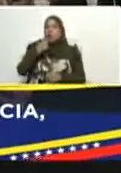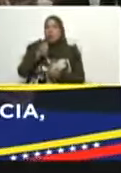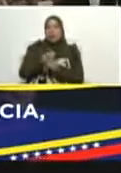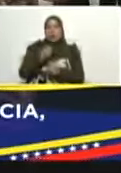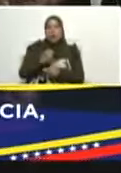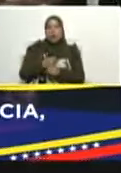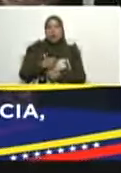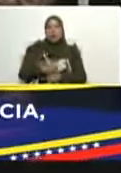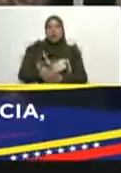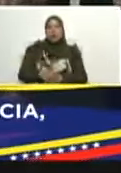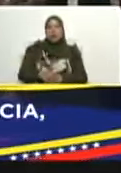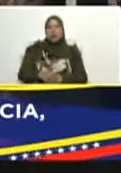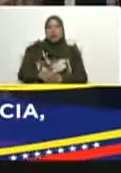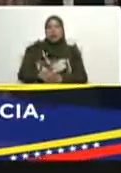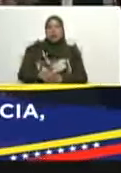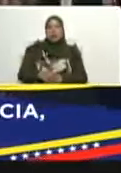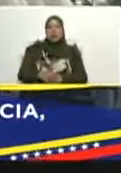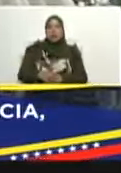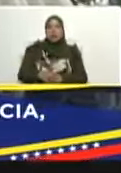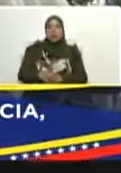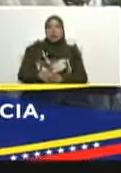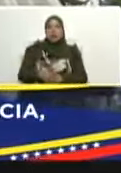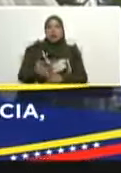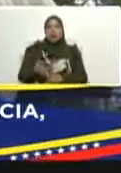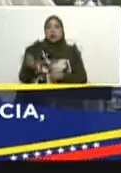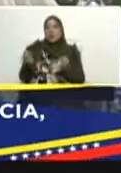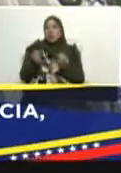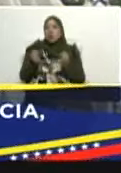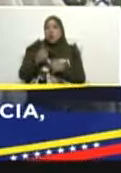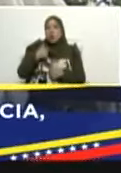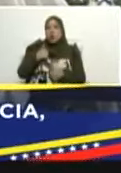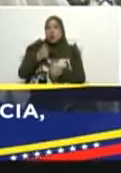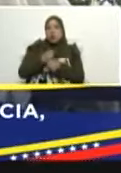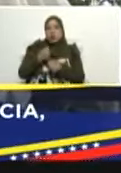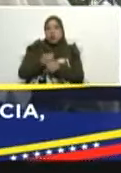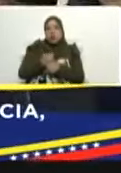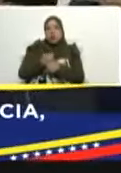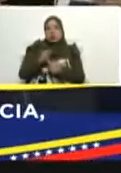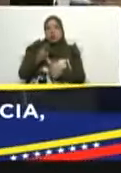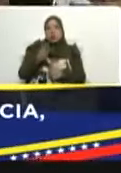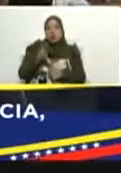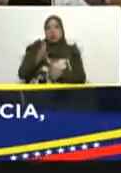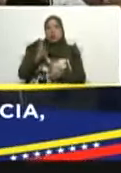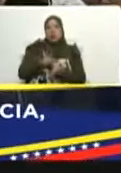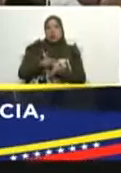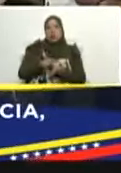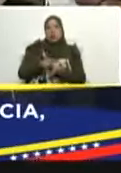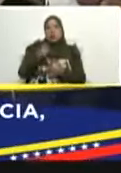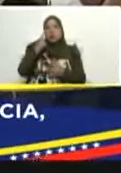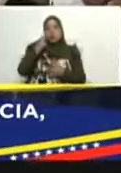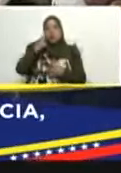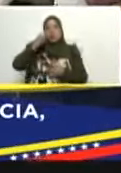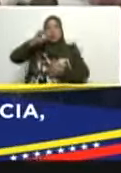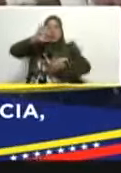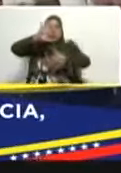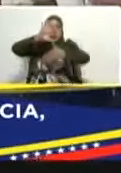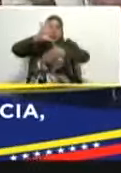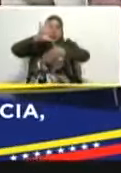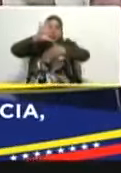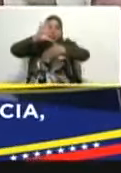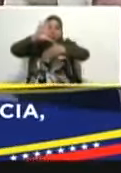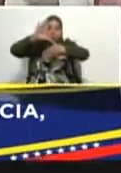la Antártida has estado? Sí, señor presidente. Mucho frío. Mucho frío. Venezuela presente en la Antártida. En la Antártida.